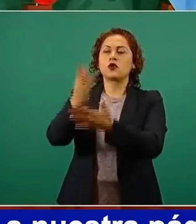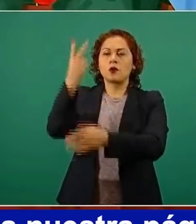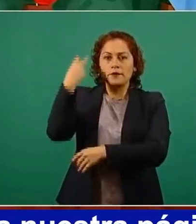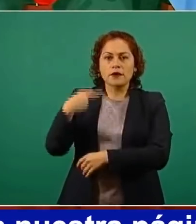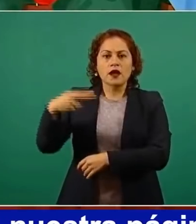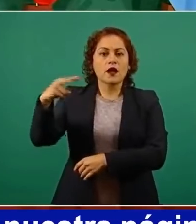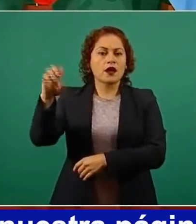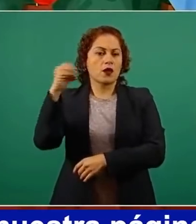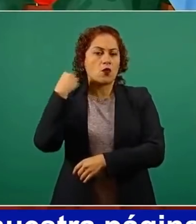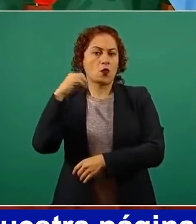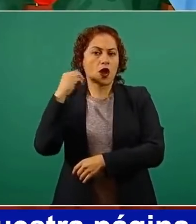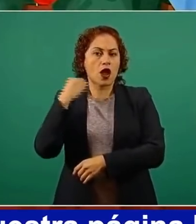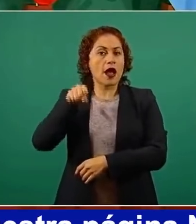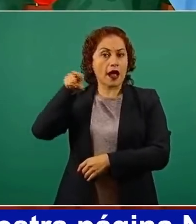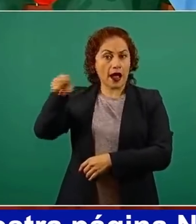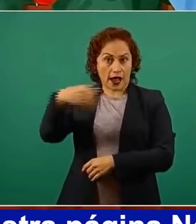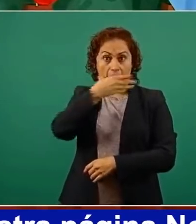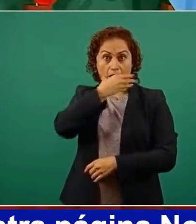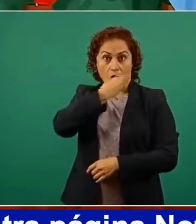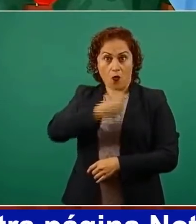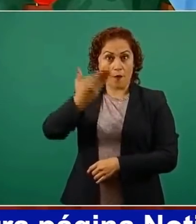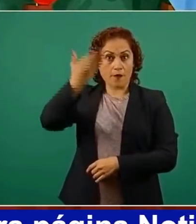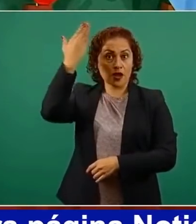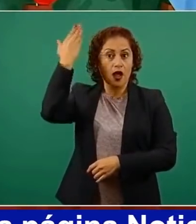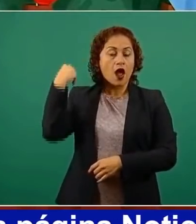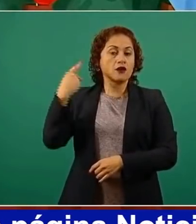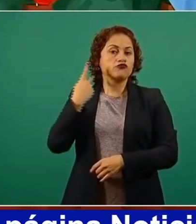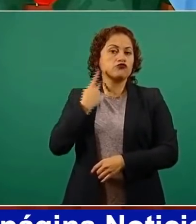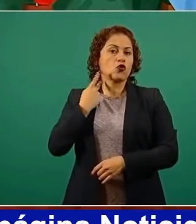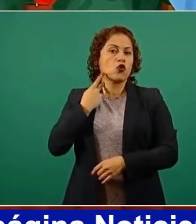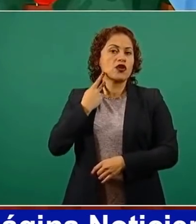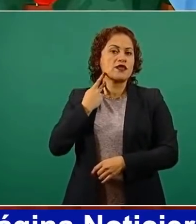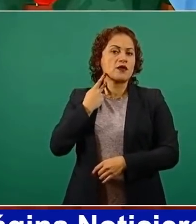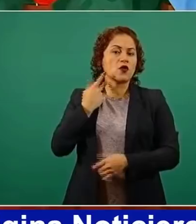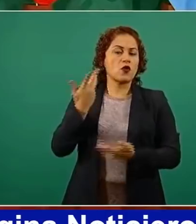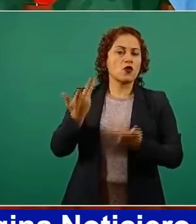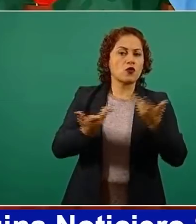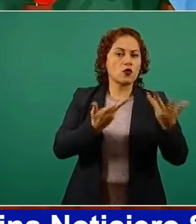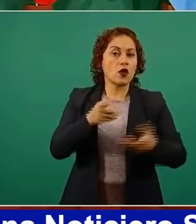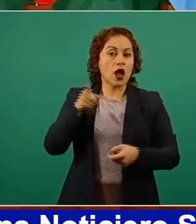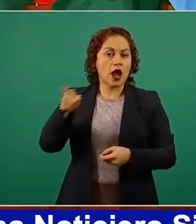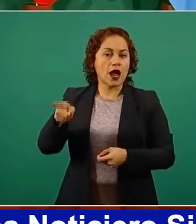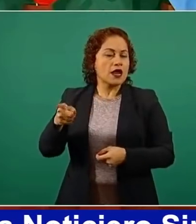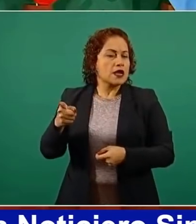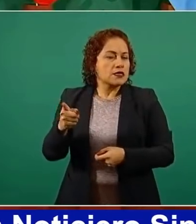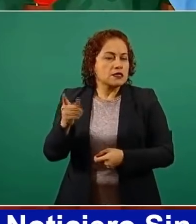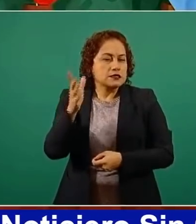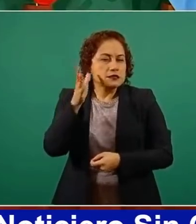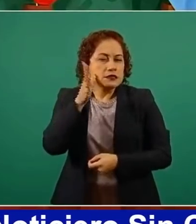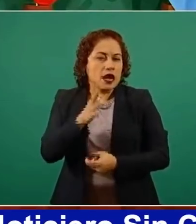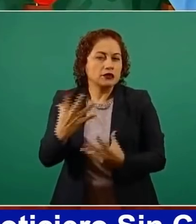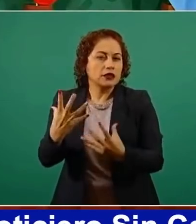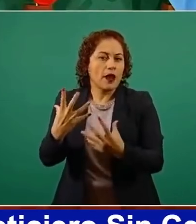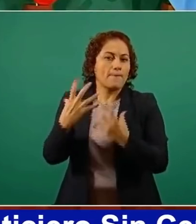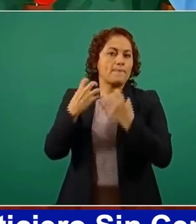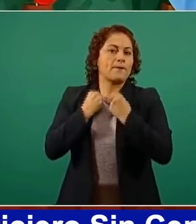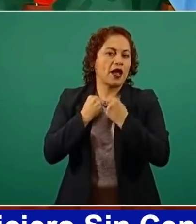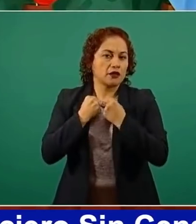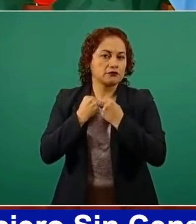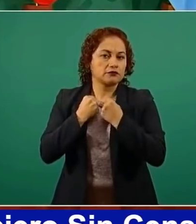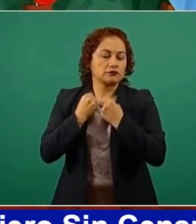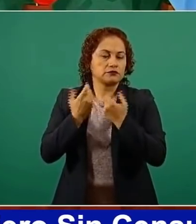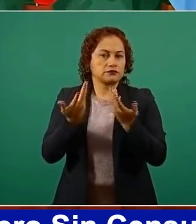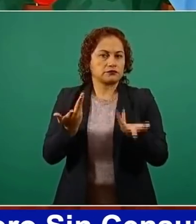jefe político allí, estuvo a punto de encarcelarme, pero de todos modos